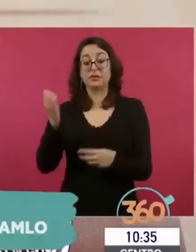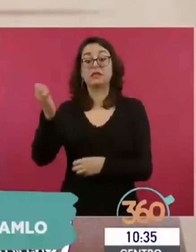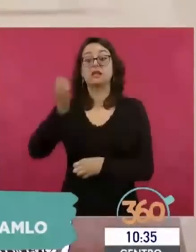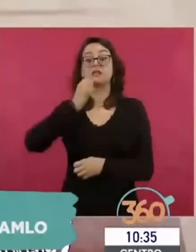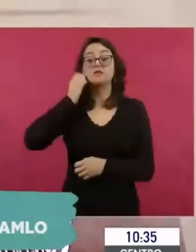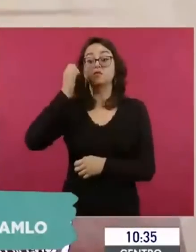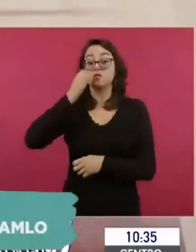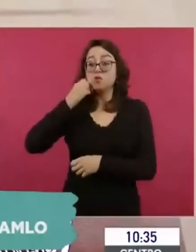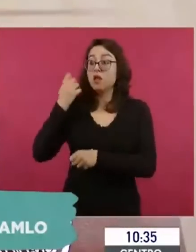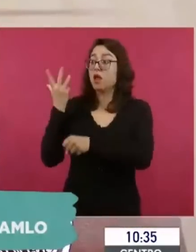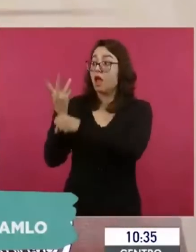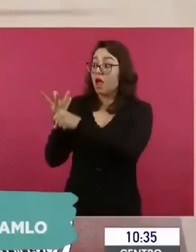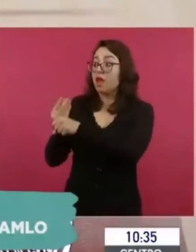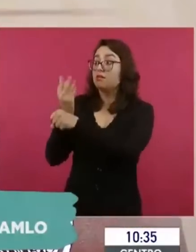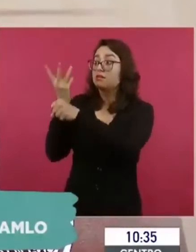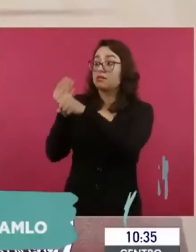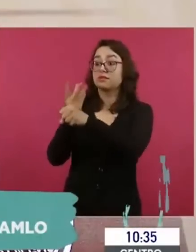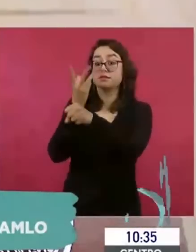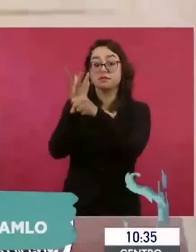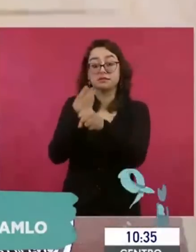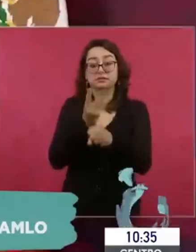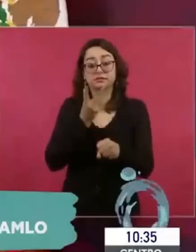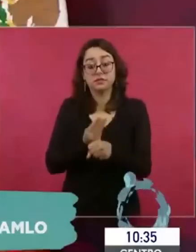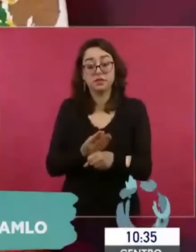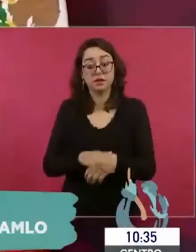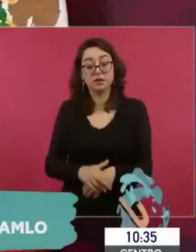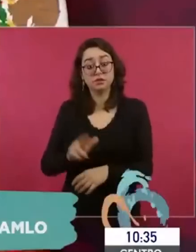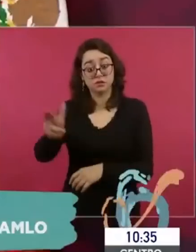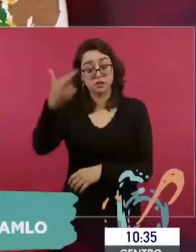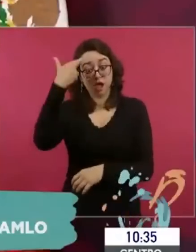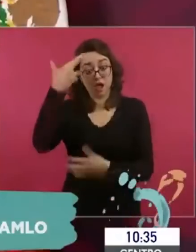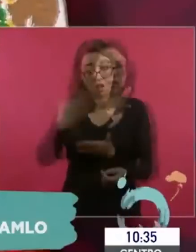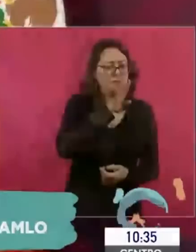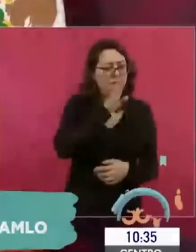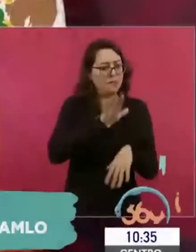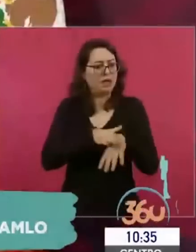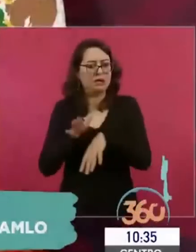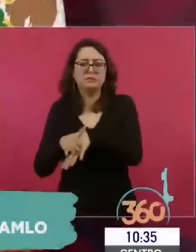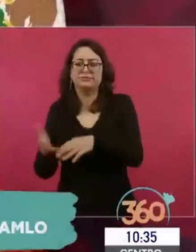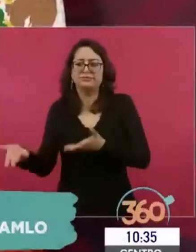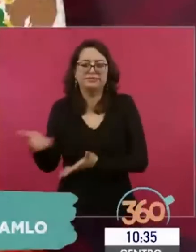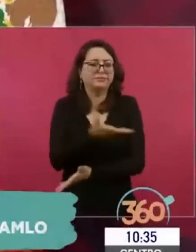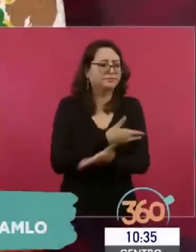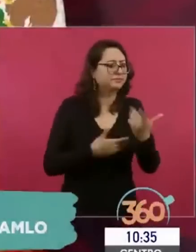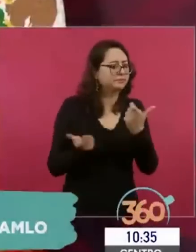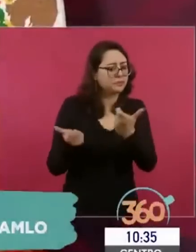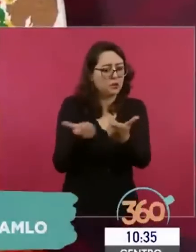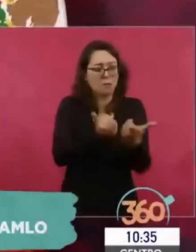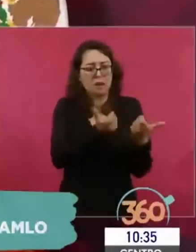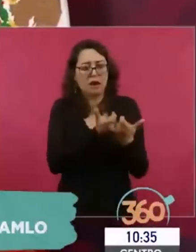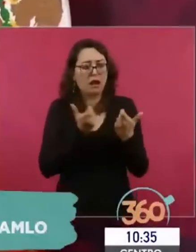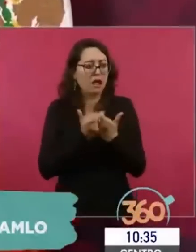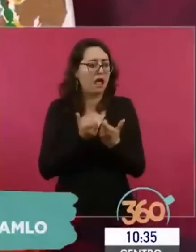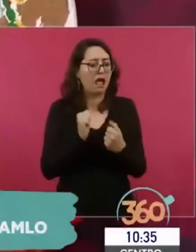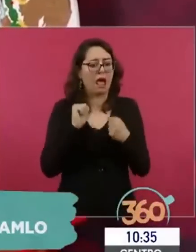se acuerdan ustedes de cómo tenían que cooperar los padres de familia ahora ya